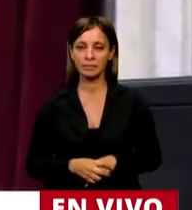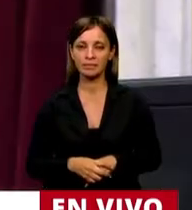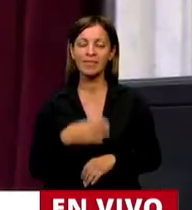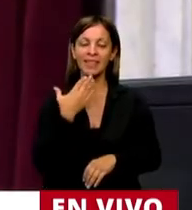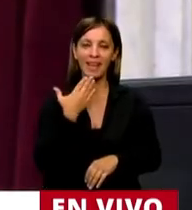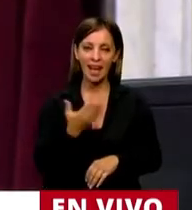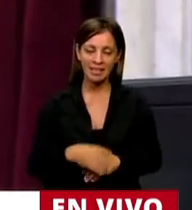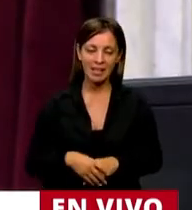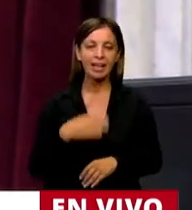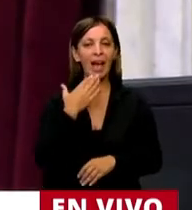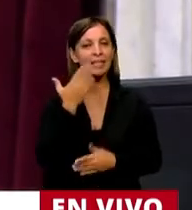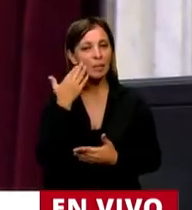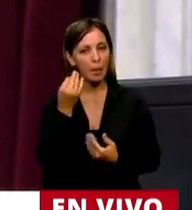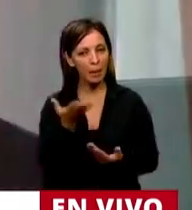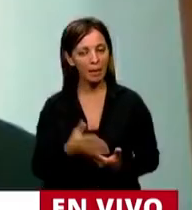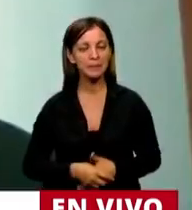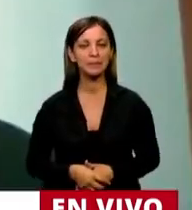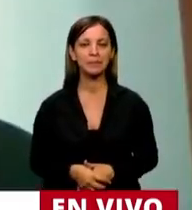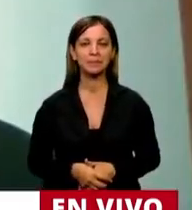Gracias, gracias, presidente. Muy amable.